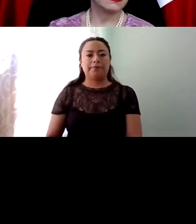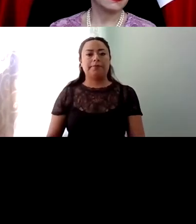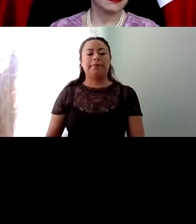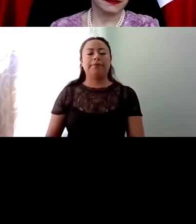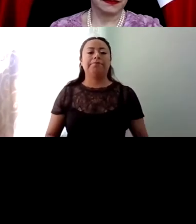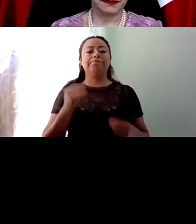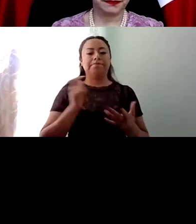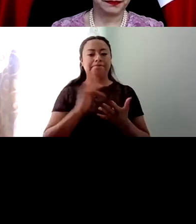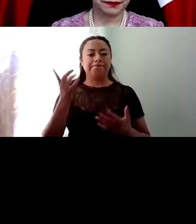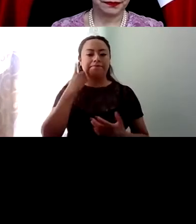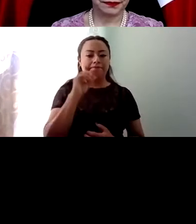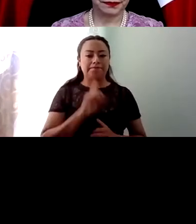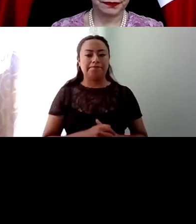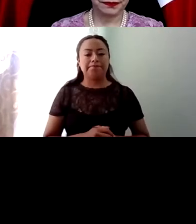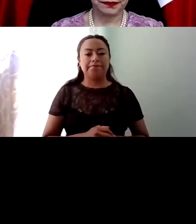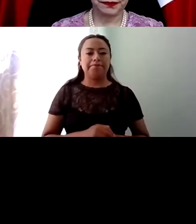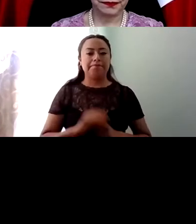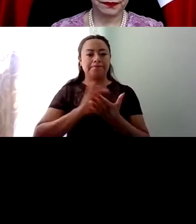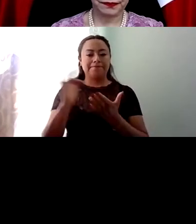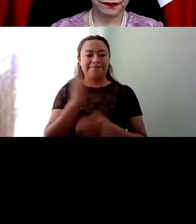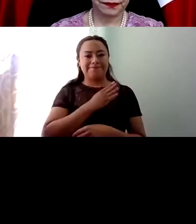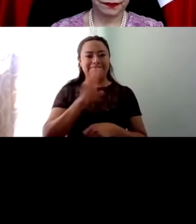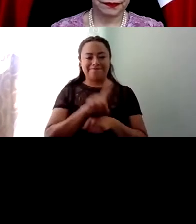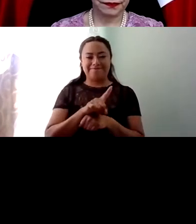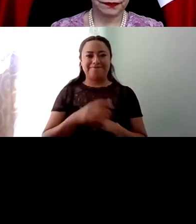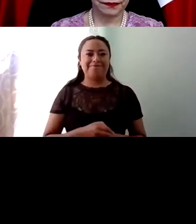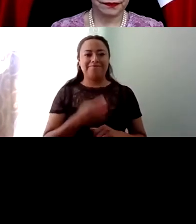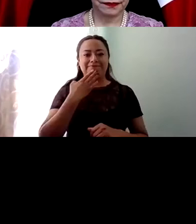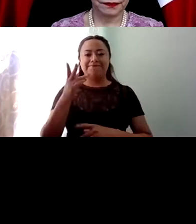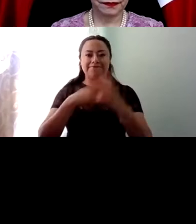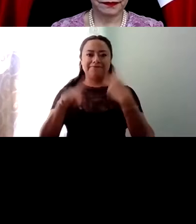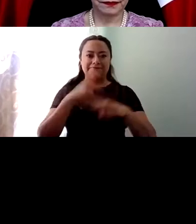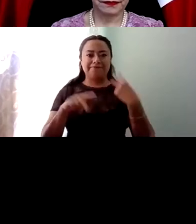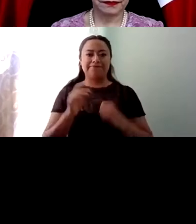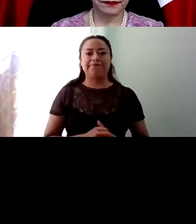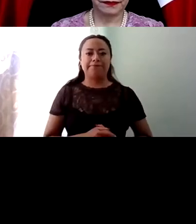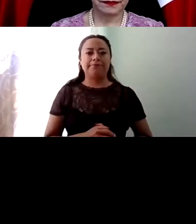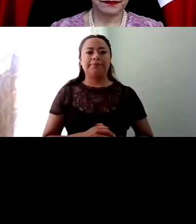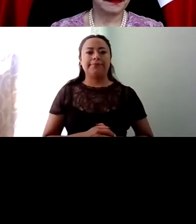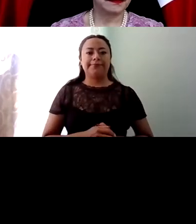diputada. Gracias. Muy buenos días. Bienvenida,